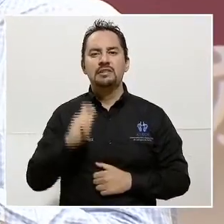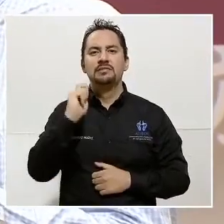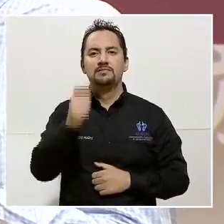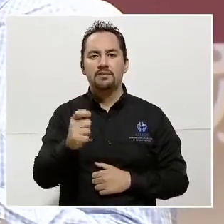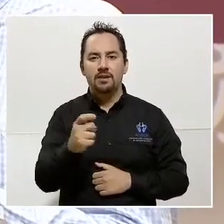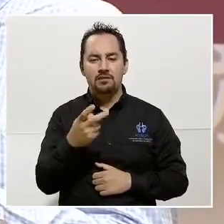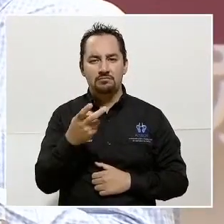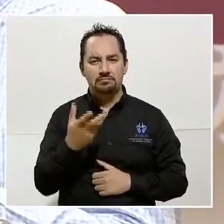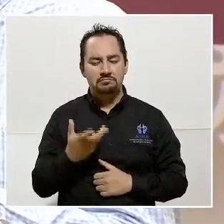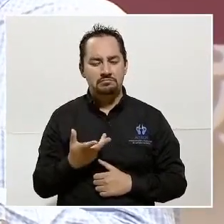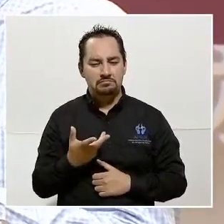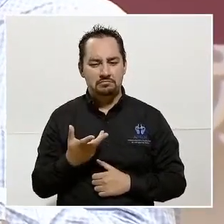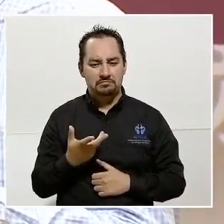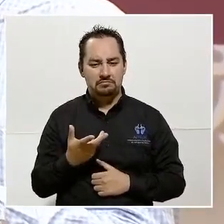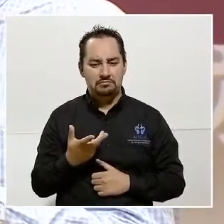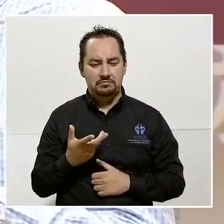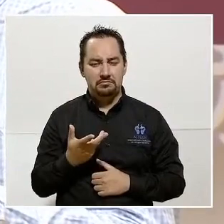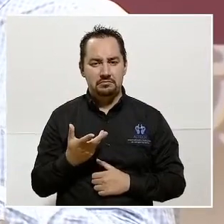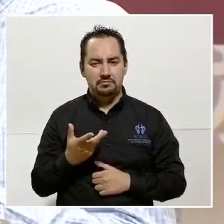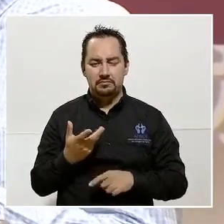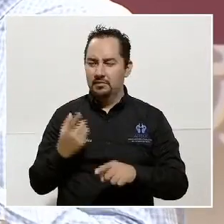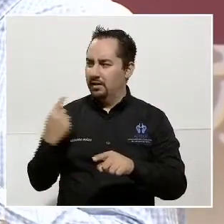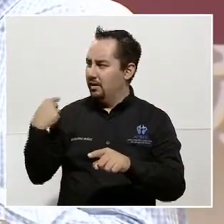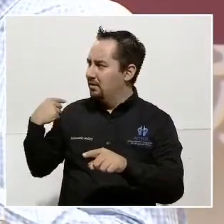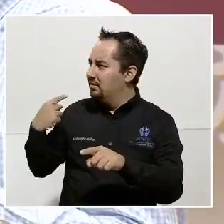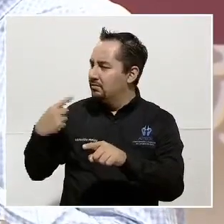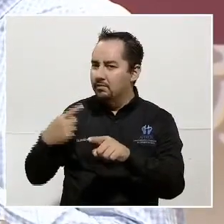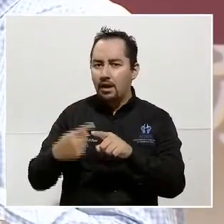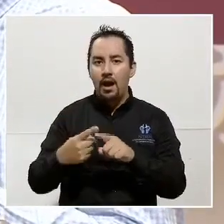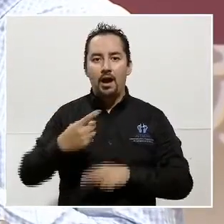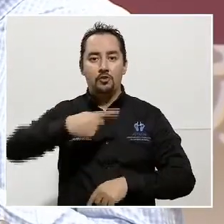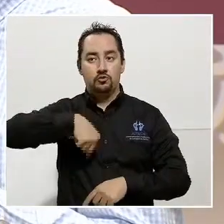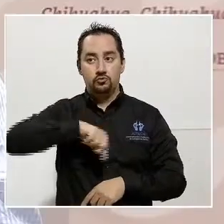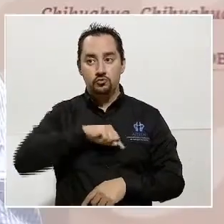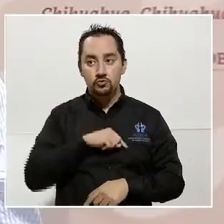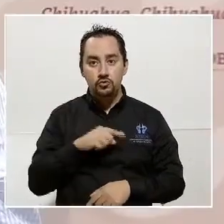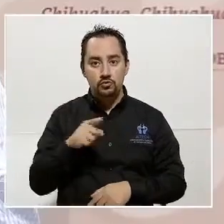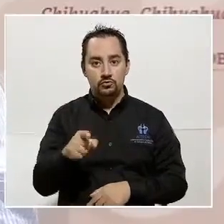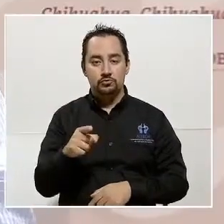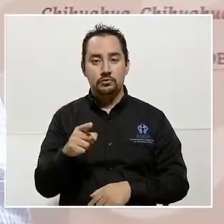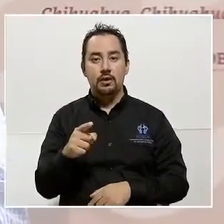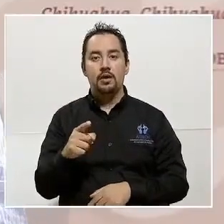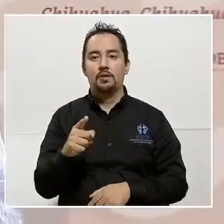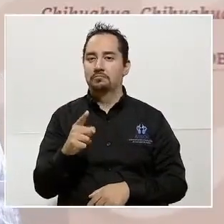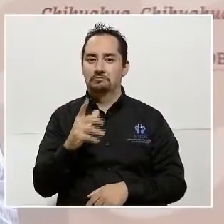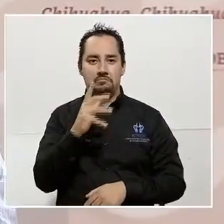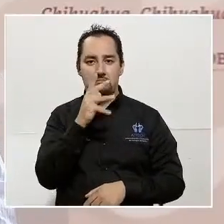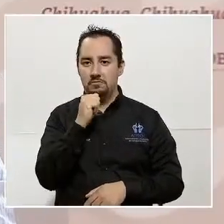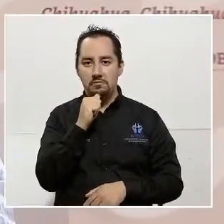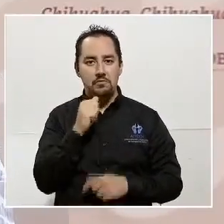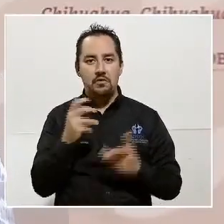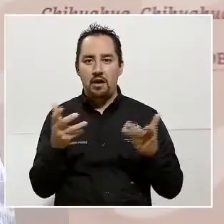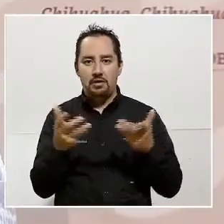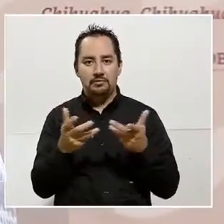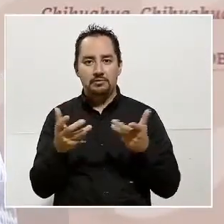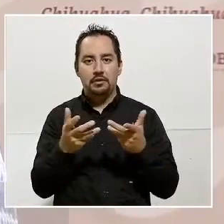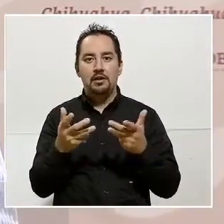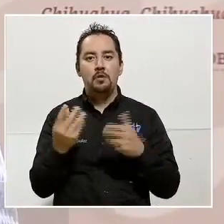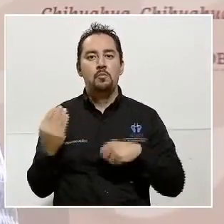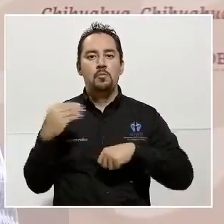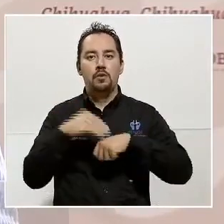significa esto? Que desde nuestra perspectiva no es posible realizar la tarea de